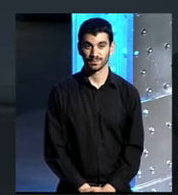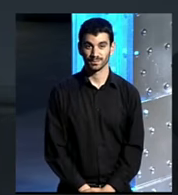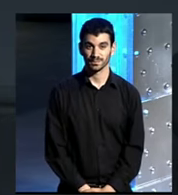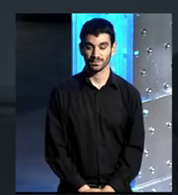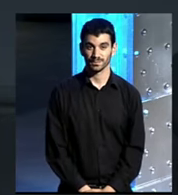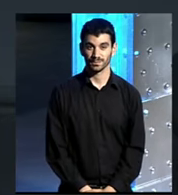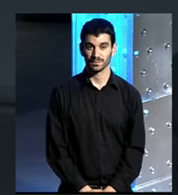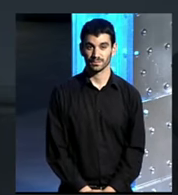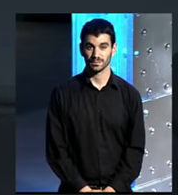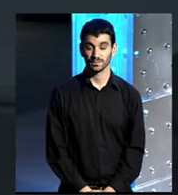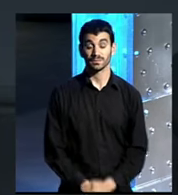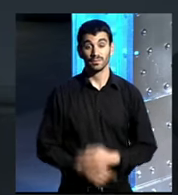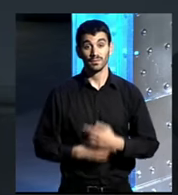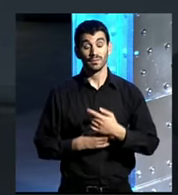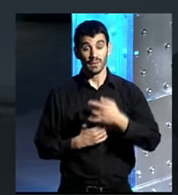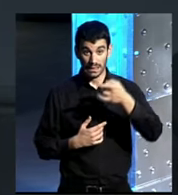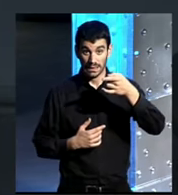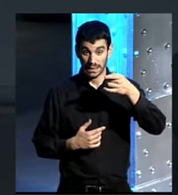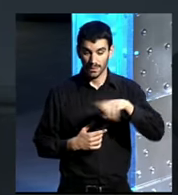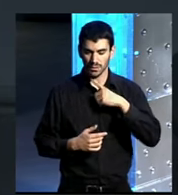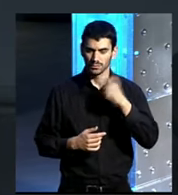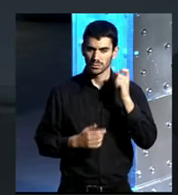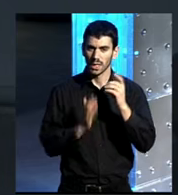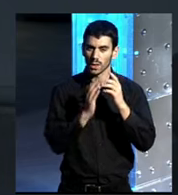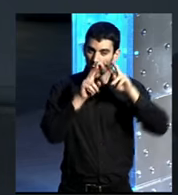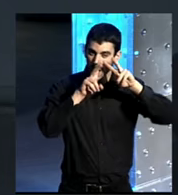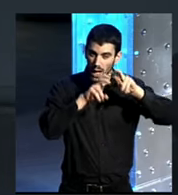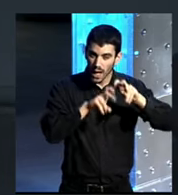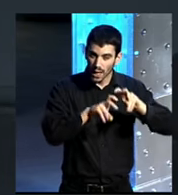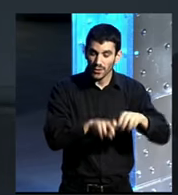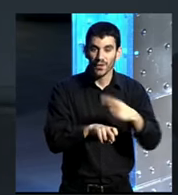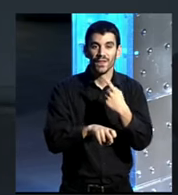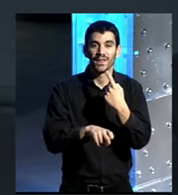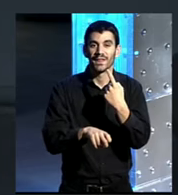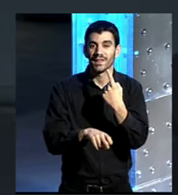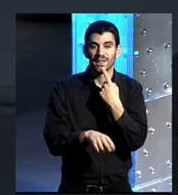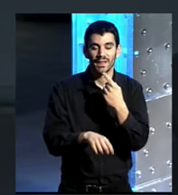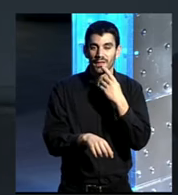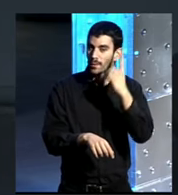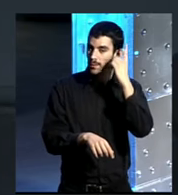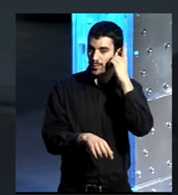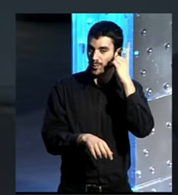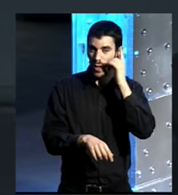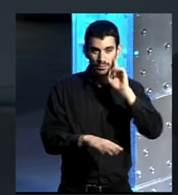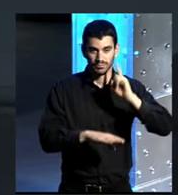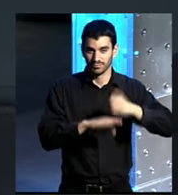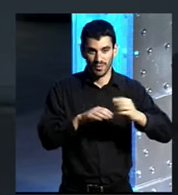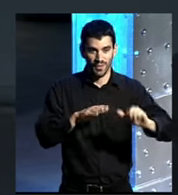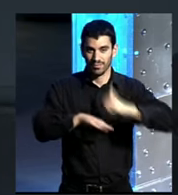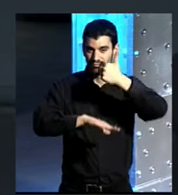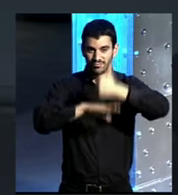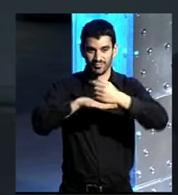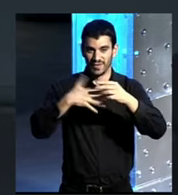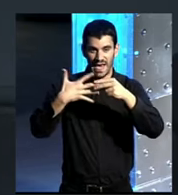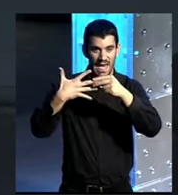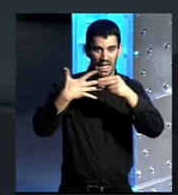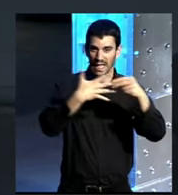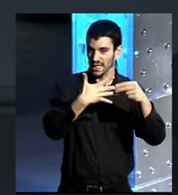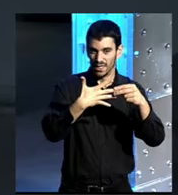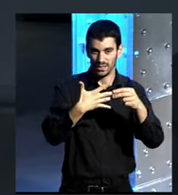Y muchas personas, muchos estudios dicen que el foco seguirá en el teléfono móvil como instrumento